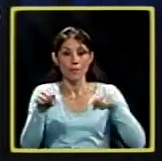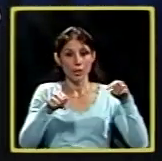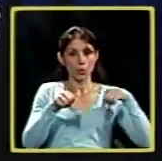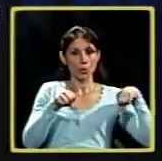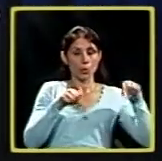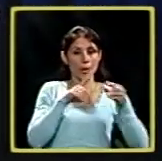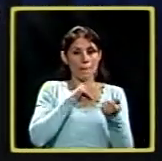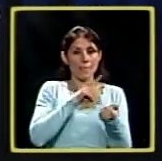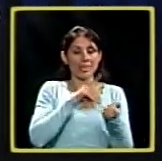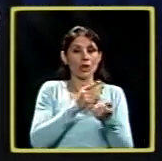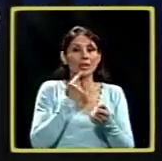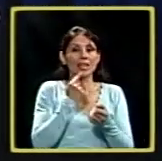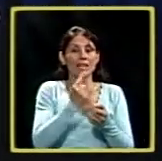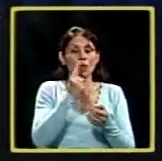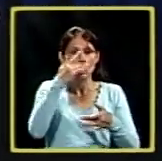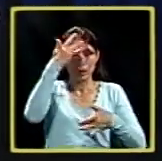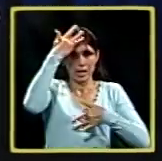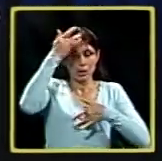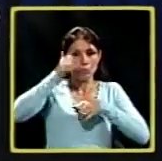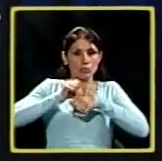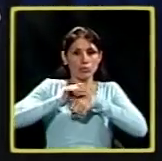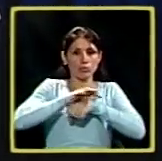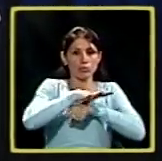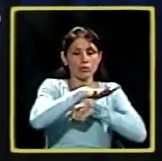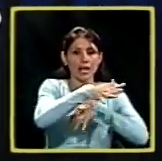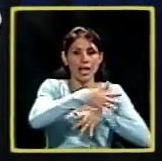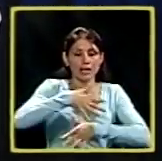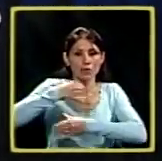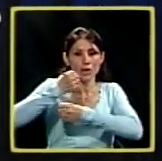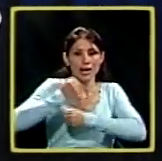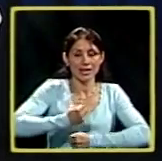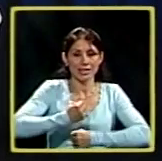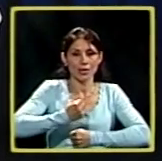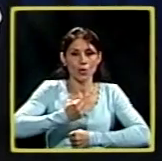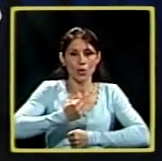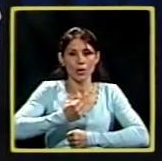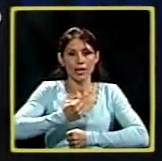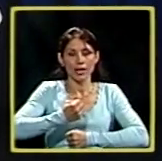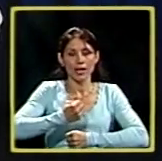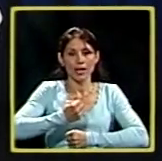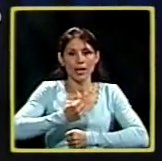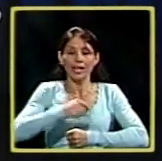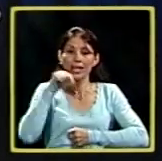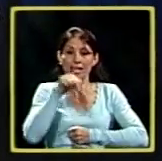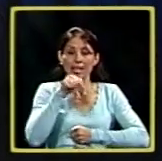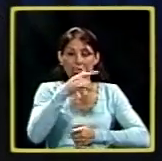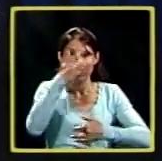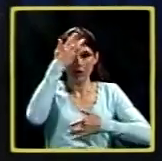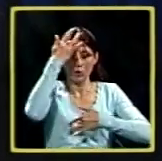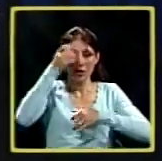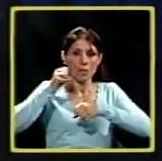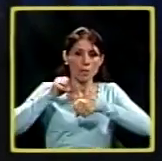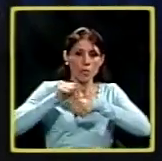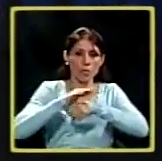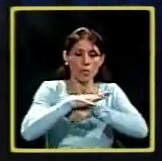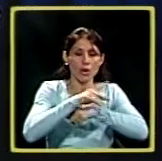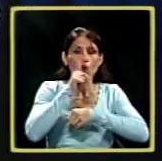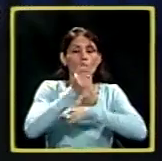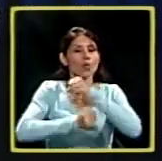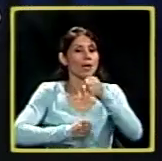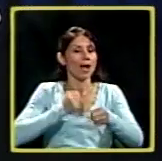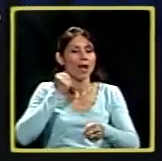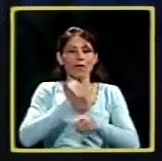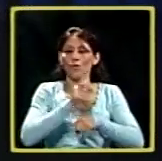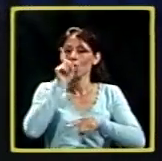había una epidemia en su ejército que prácticamente por un año le impidió